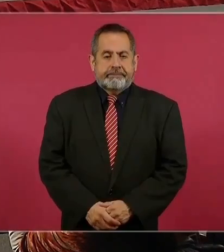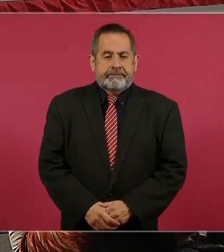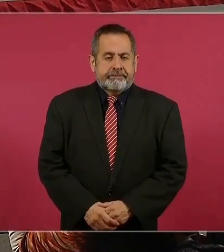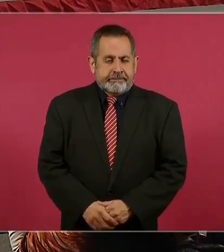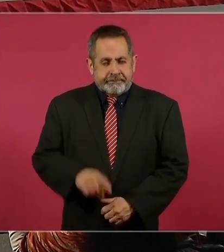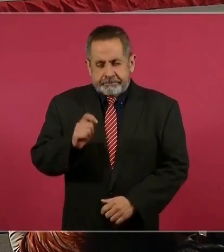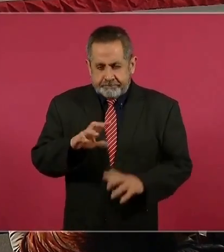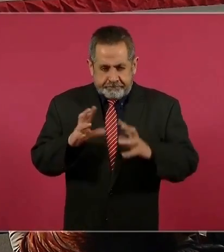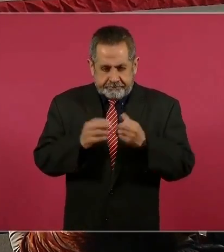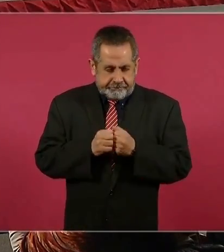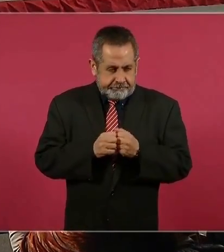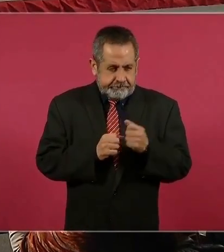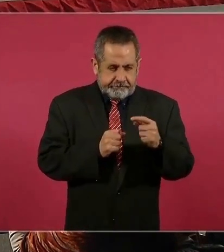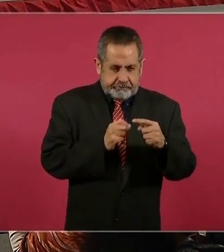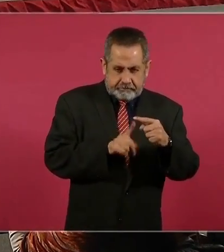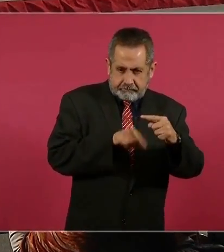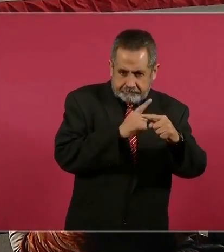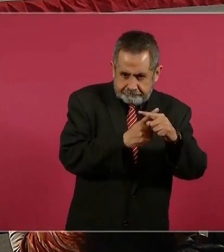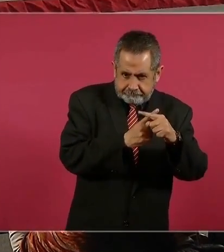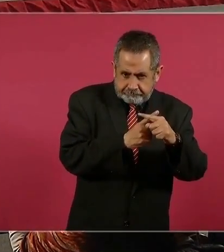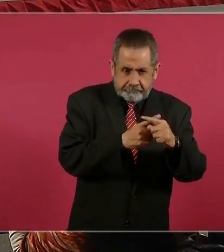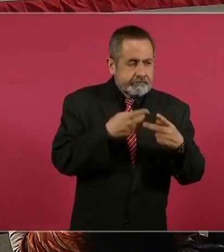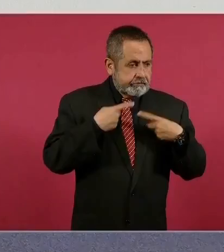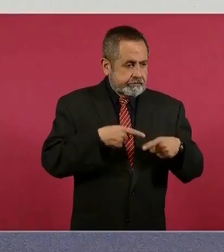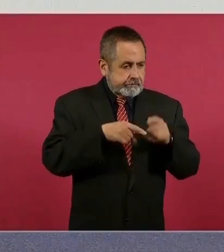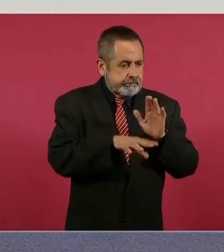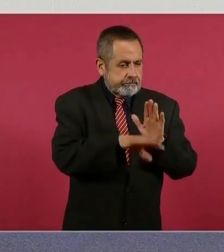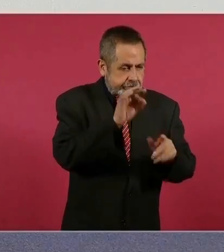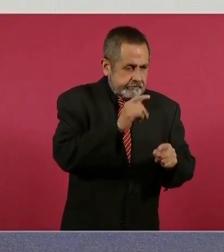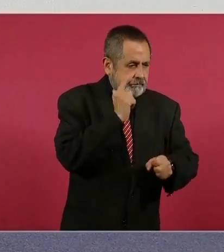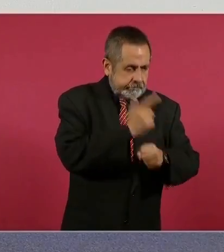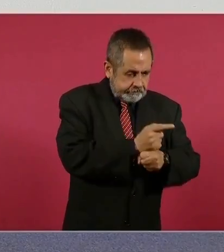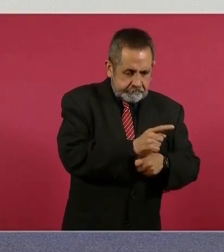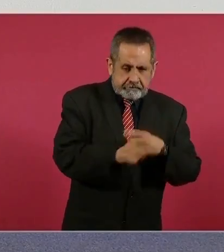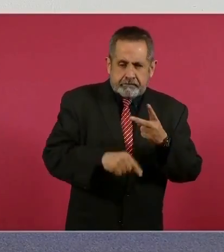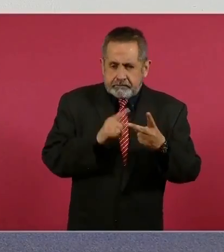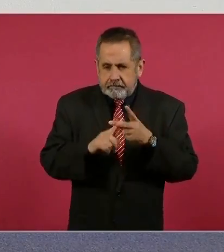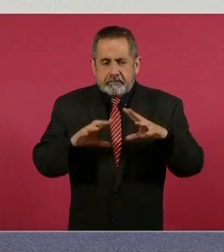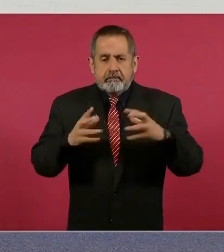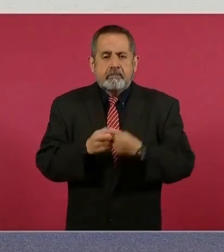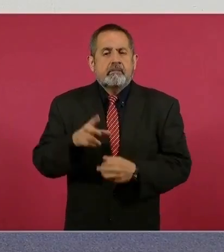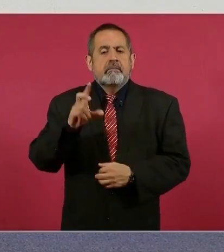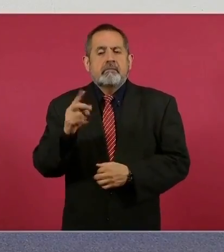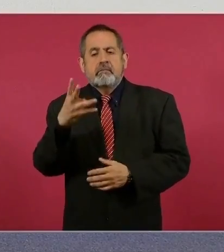decir, si sumamos estas dos, entre personas localizadas y ubicadas, tenemos